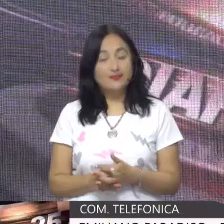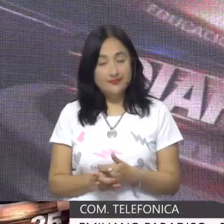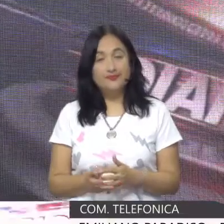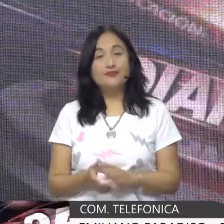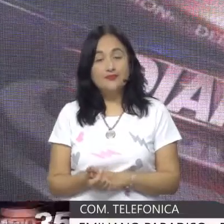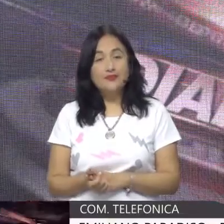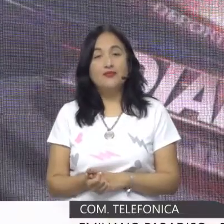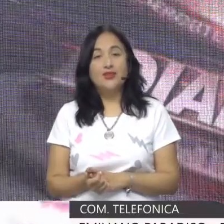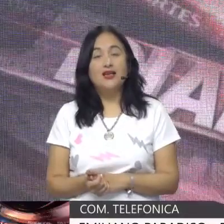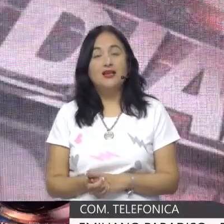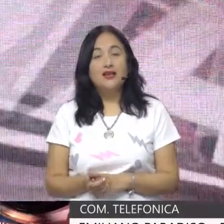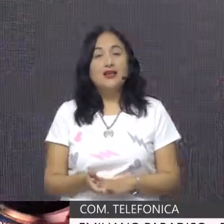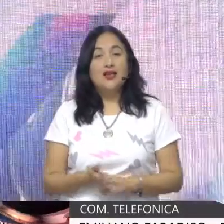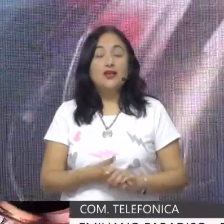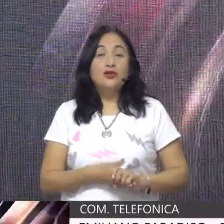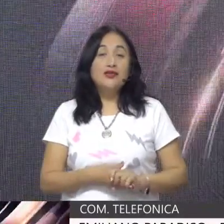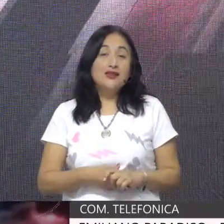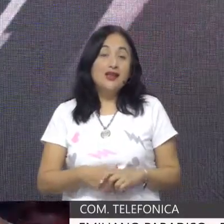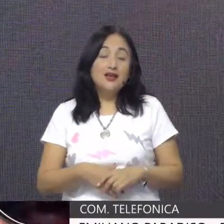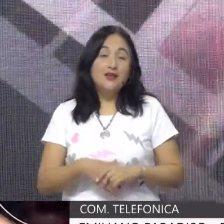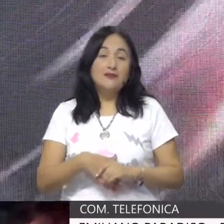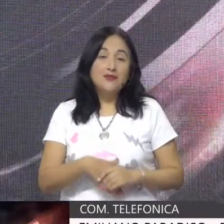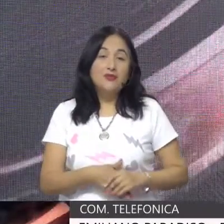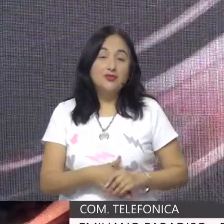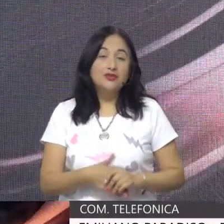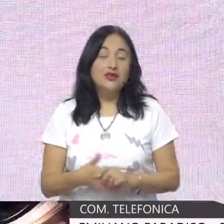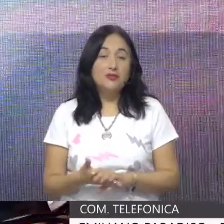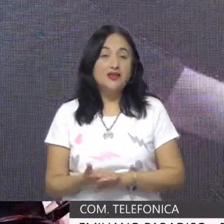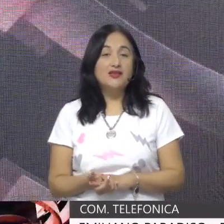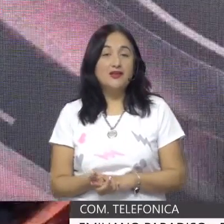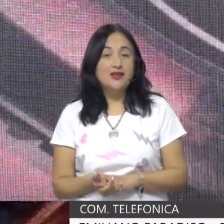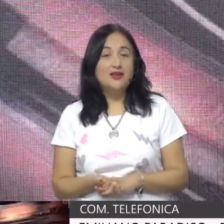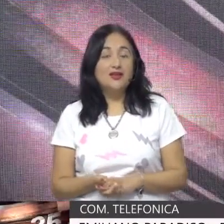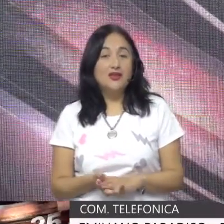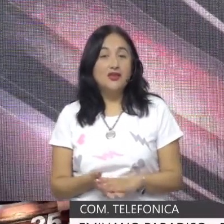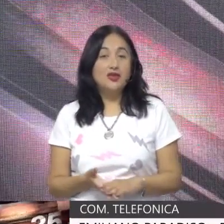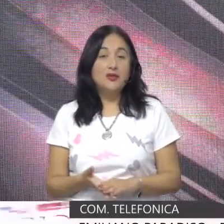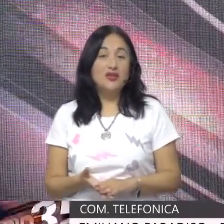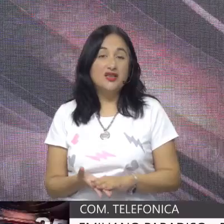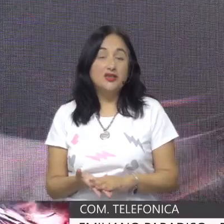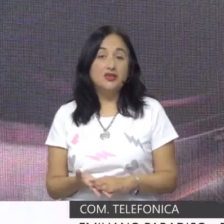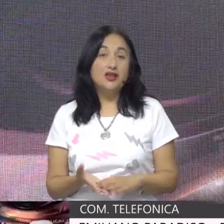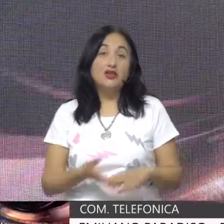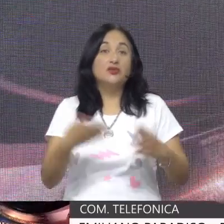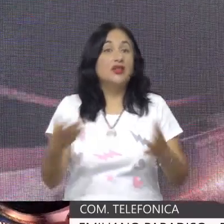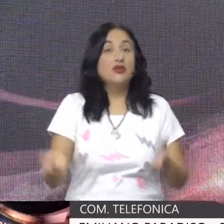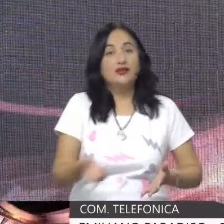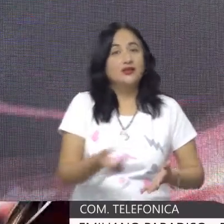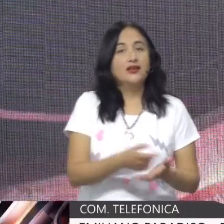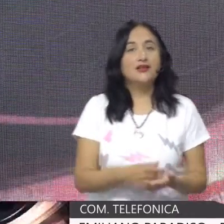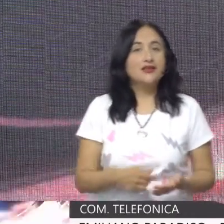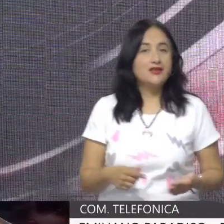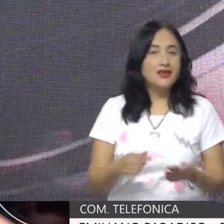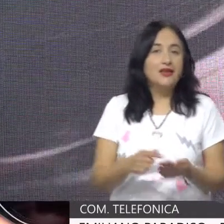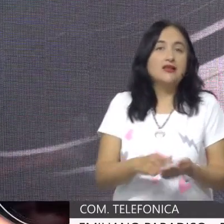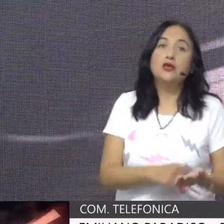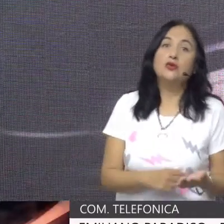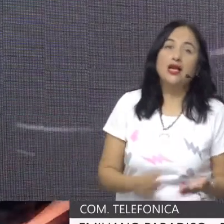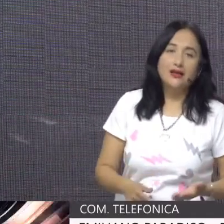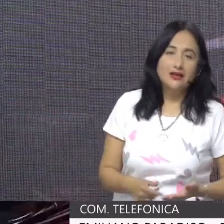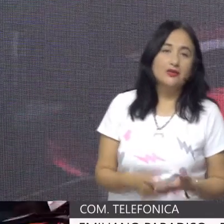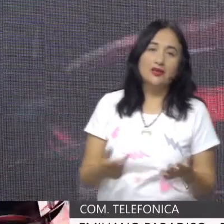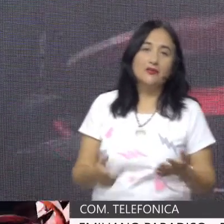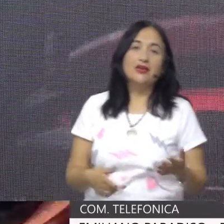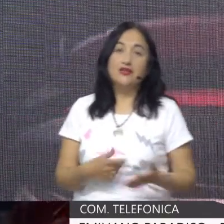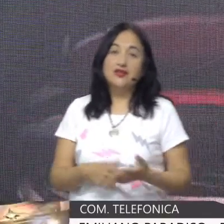Exactamente. Bien. ¿Y ustedes están apuntando precisamente a los chicos que por allí no tienen computadora y tienen que basarse en el